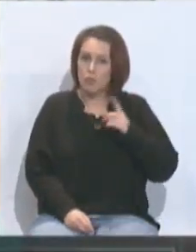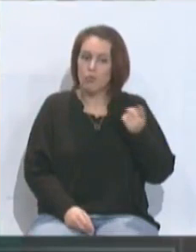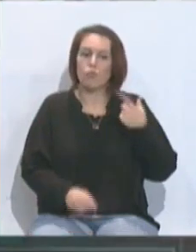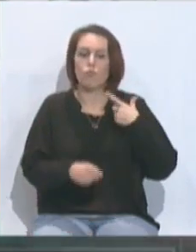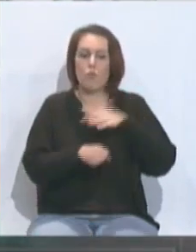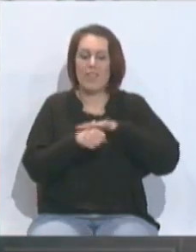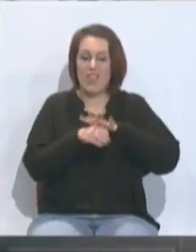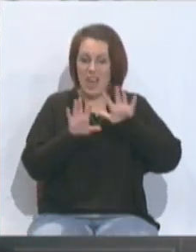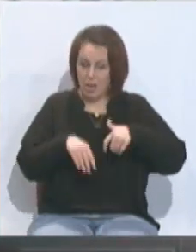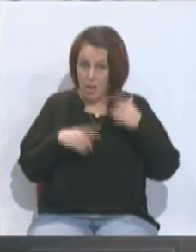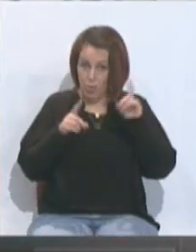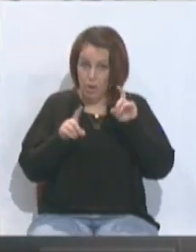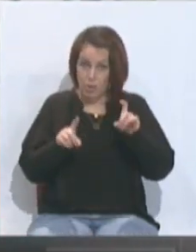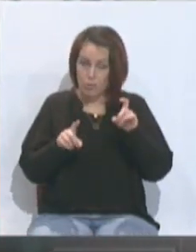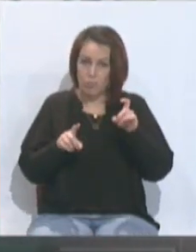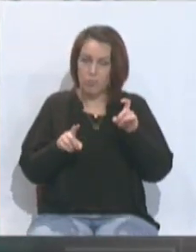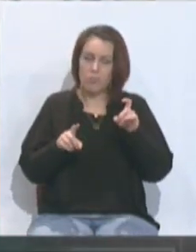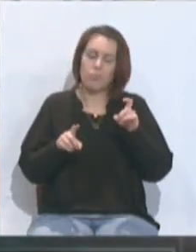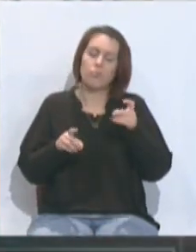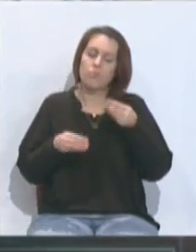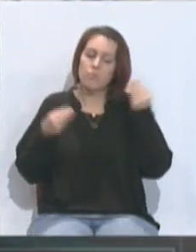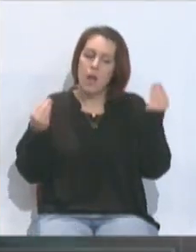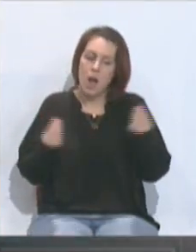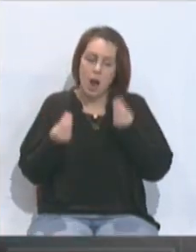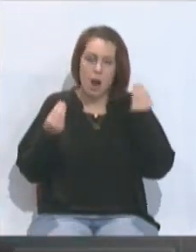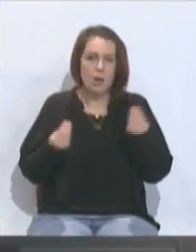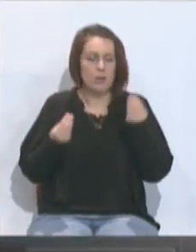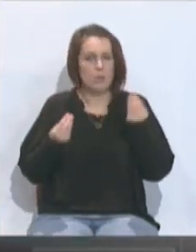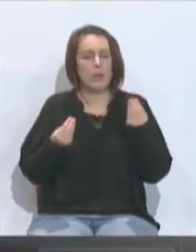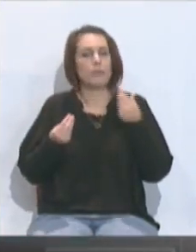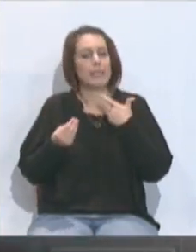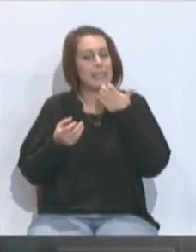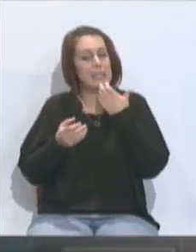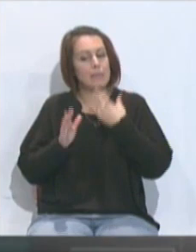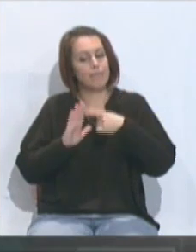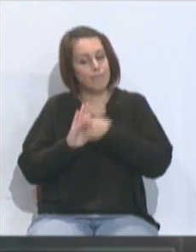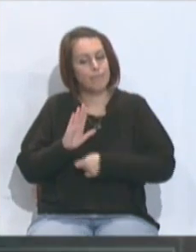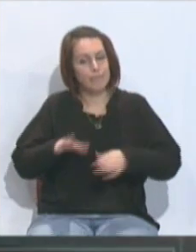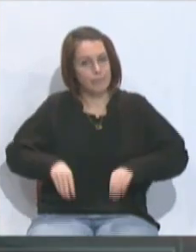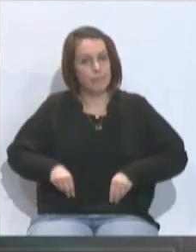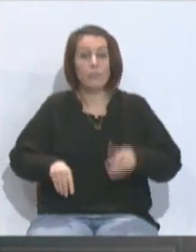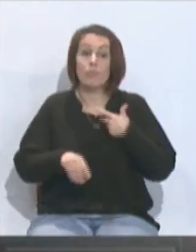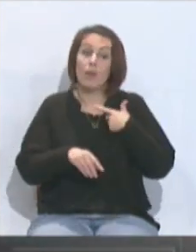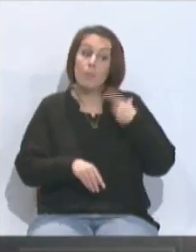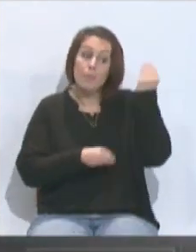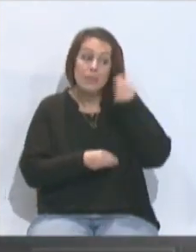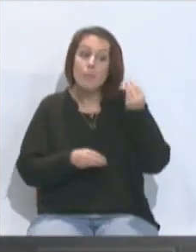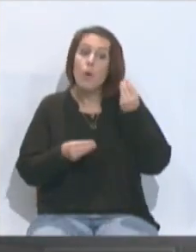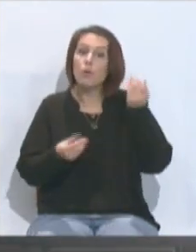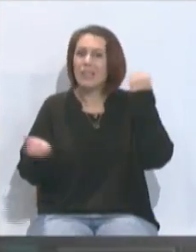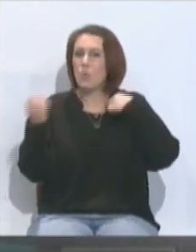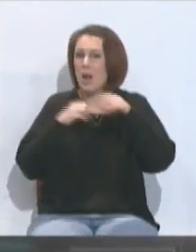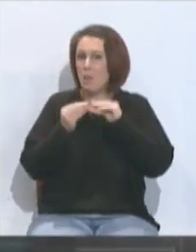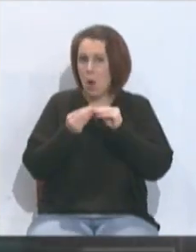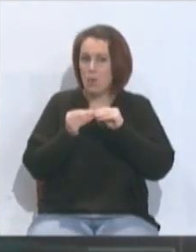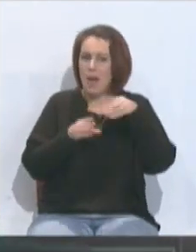la provincia de Cádiz va a ser mejorada ostensiblemente. Entendemos que esta forma de actuar de